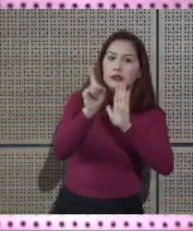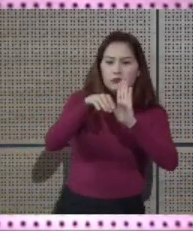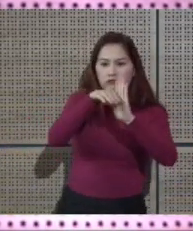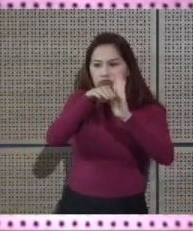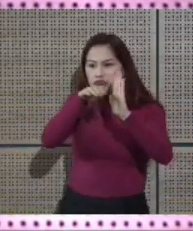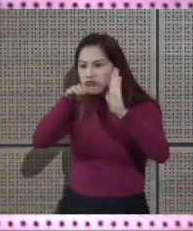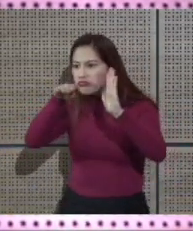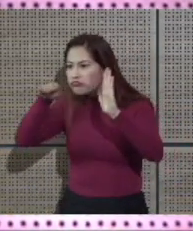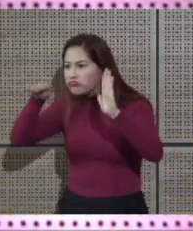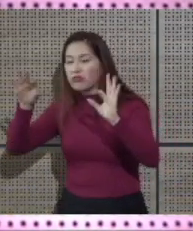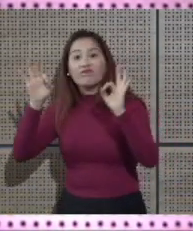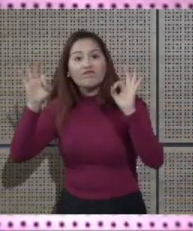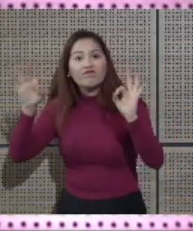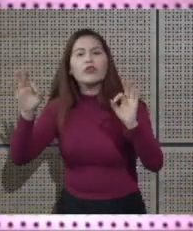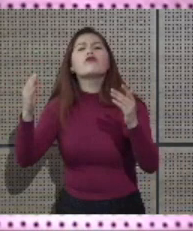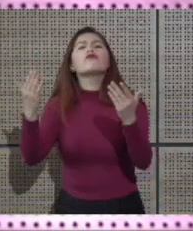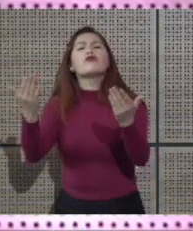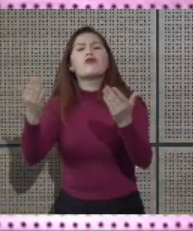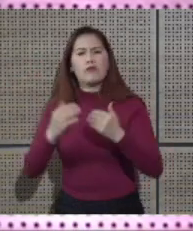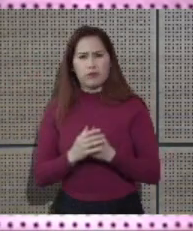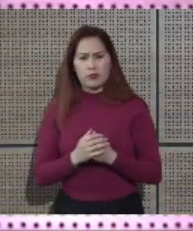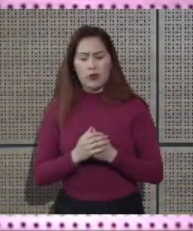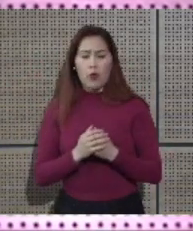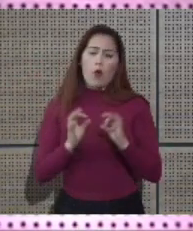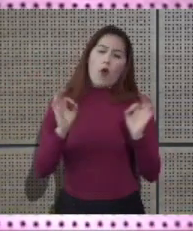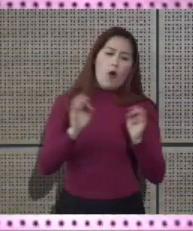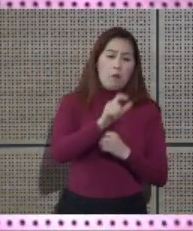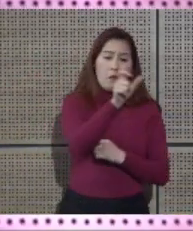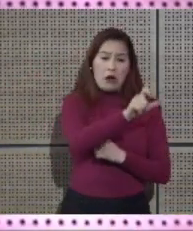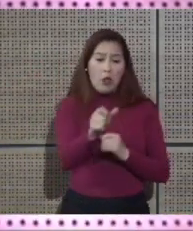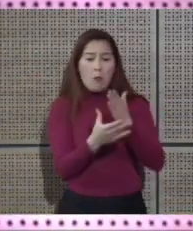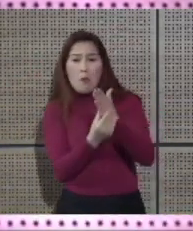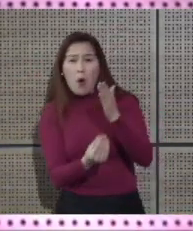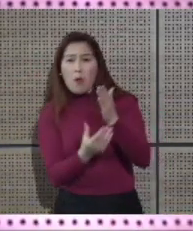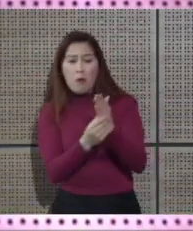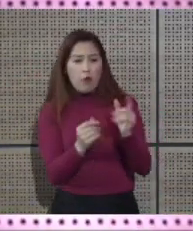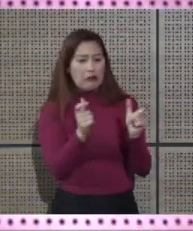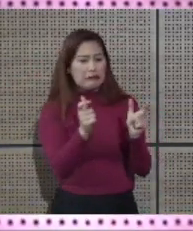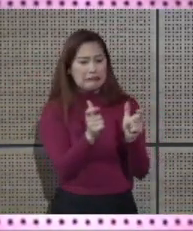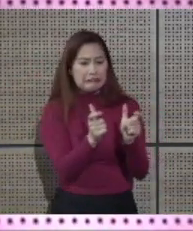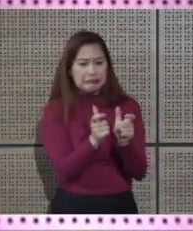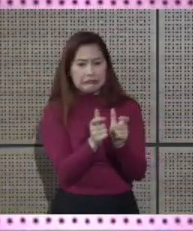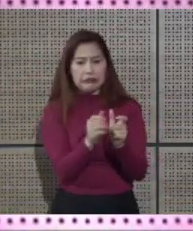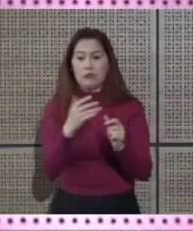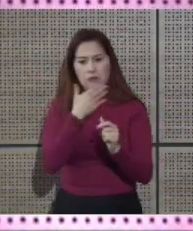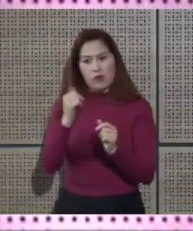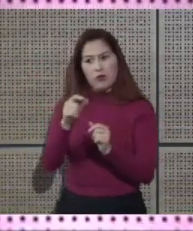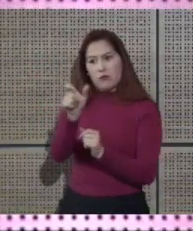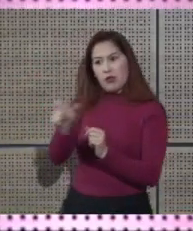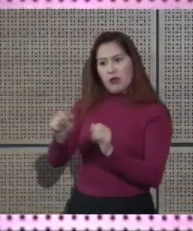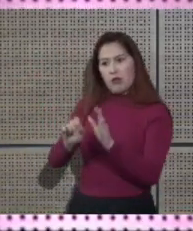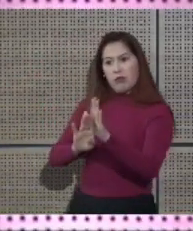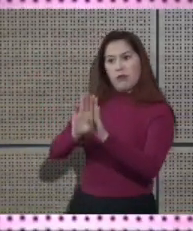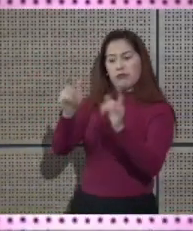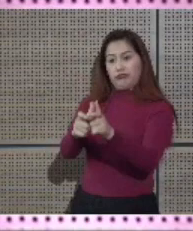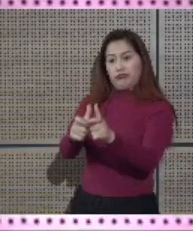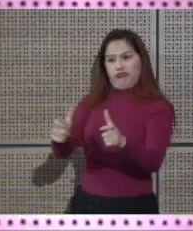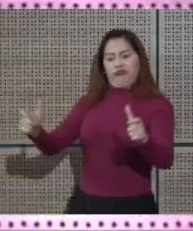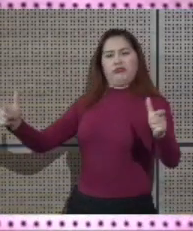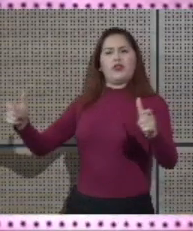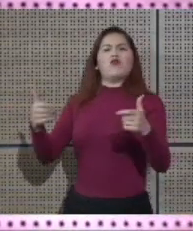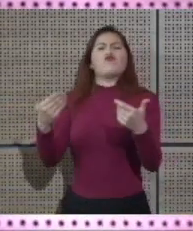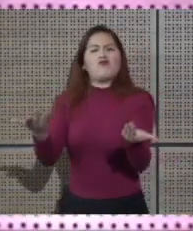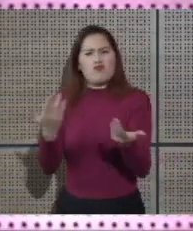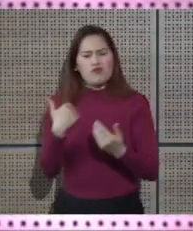para seguir acabando con la pobreza y creciendo en la clase media? La propuesta que tiene el banco